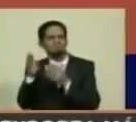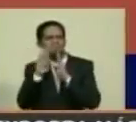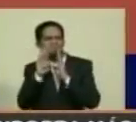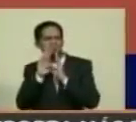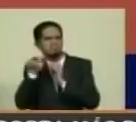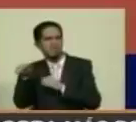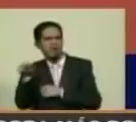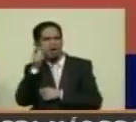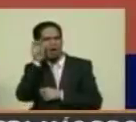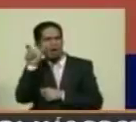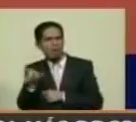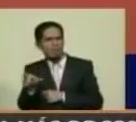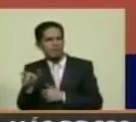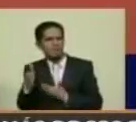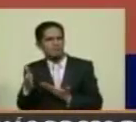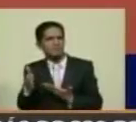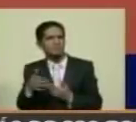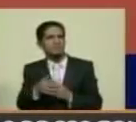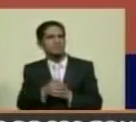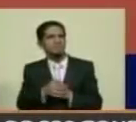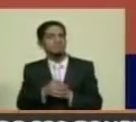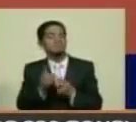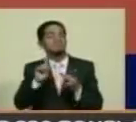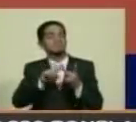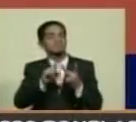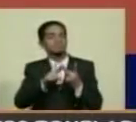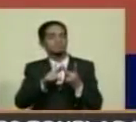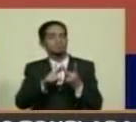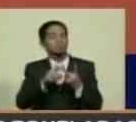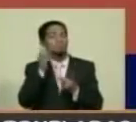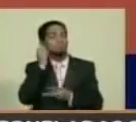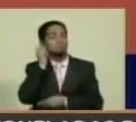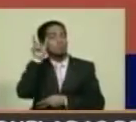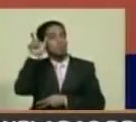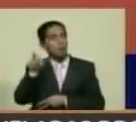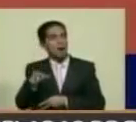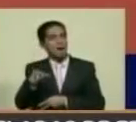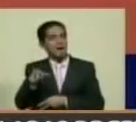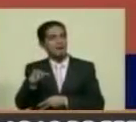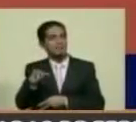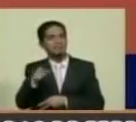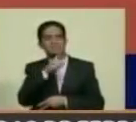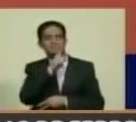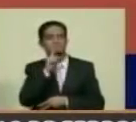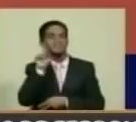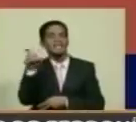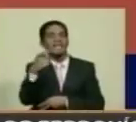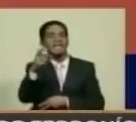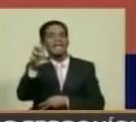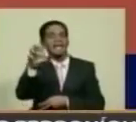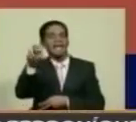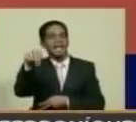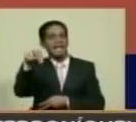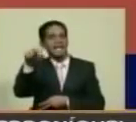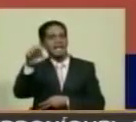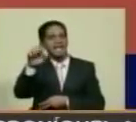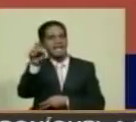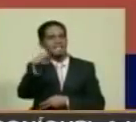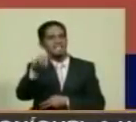través de la señora llamada alias Génesis y la señora llamada alias